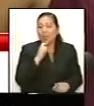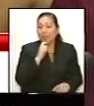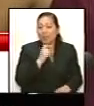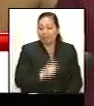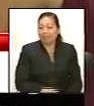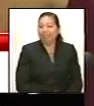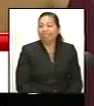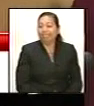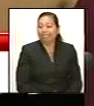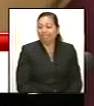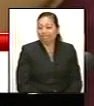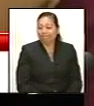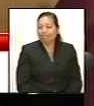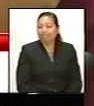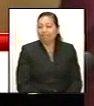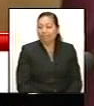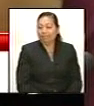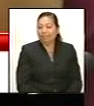¿no?